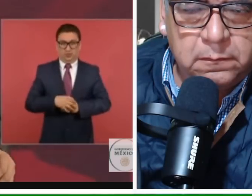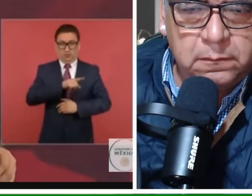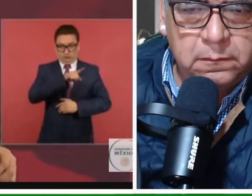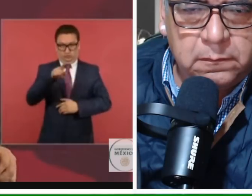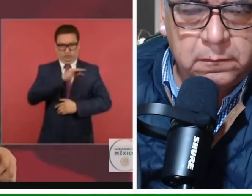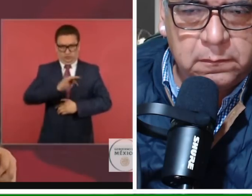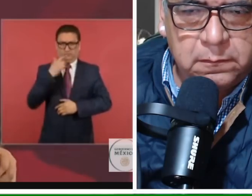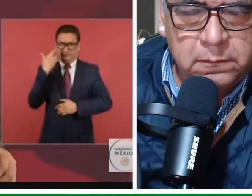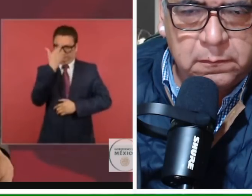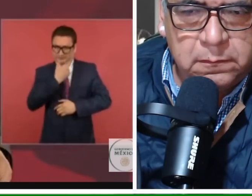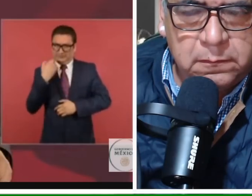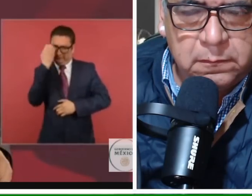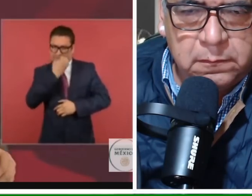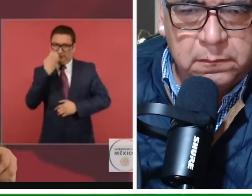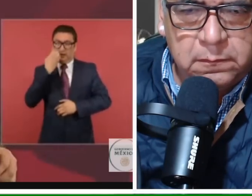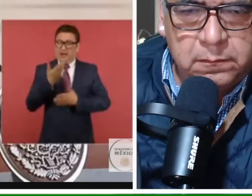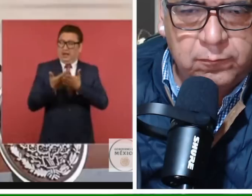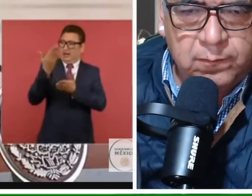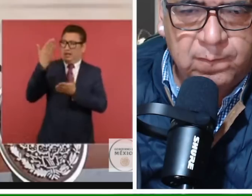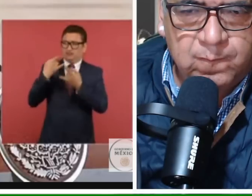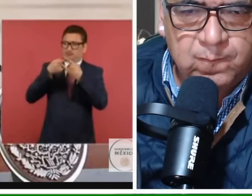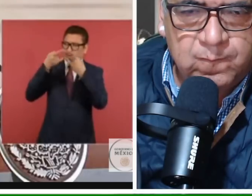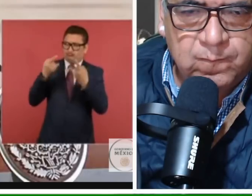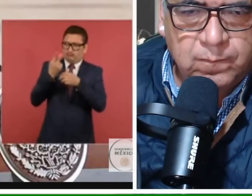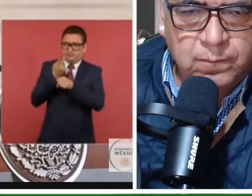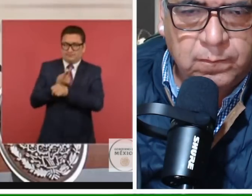Revisen la historia.